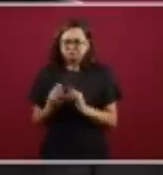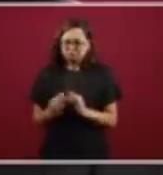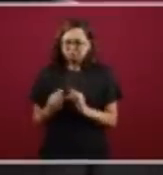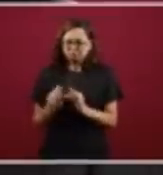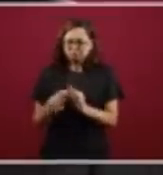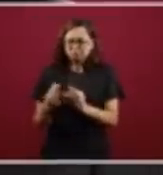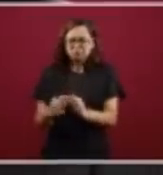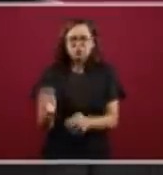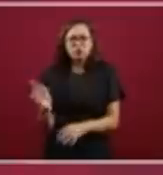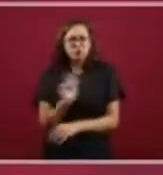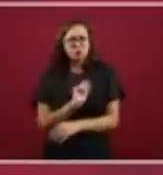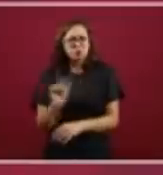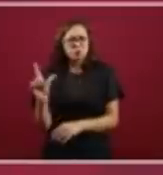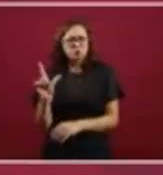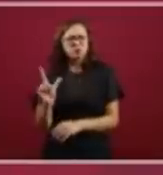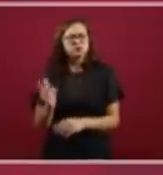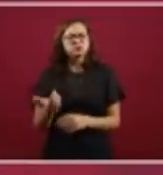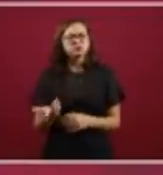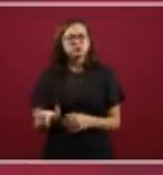eficaces, muy profesionales.